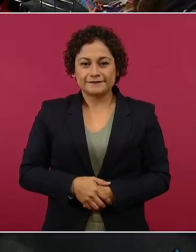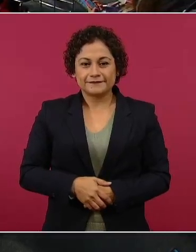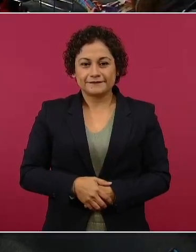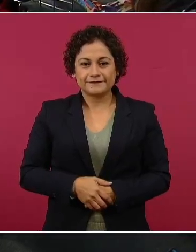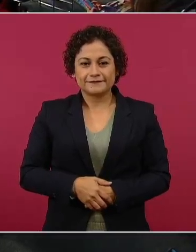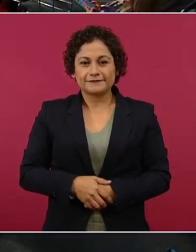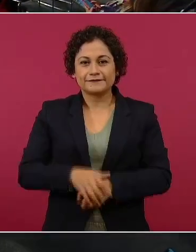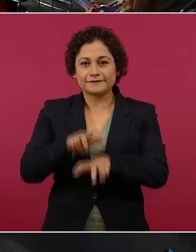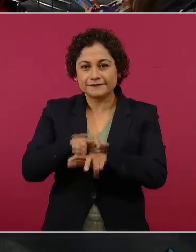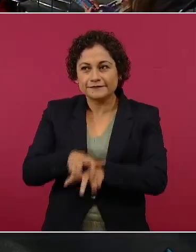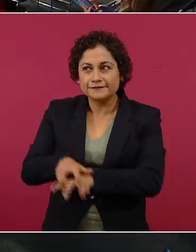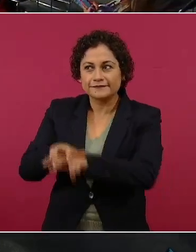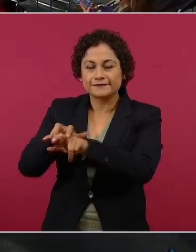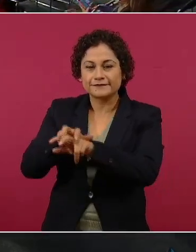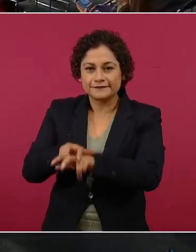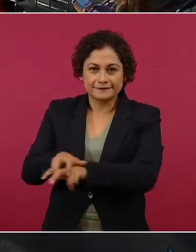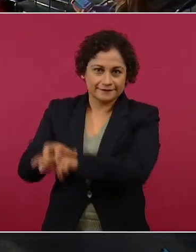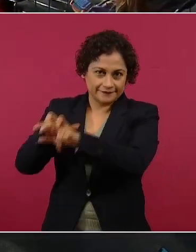Nadó el sapo y